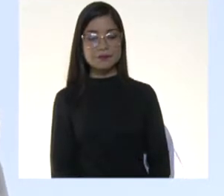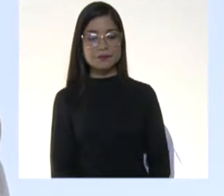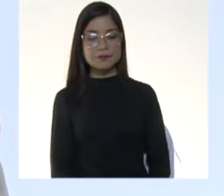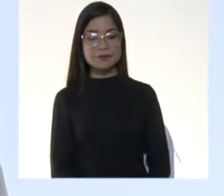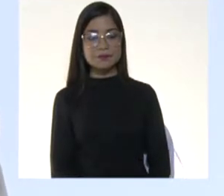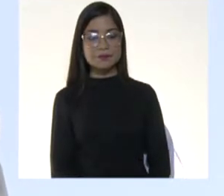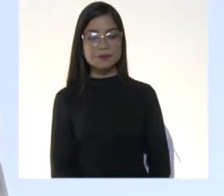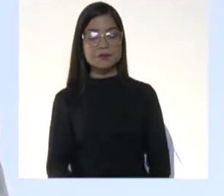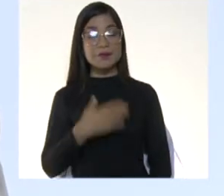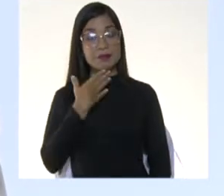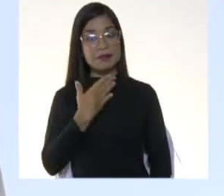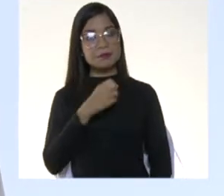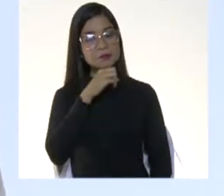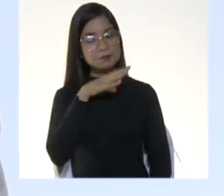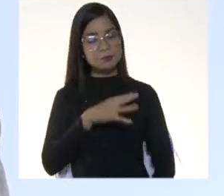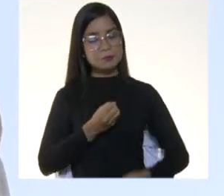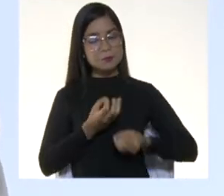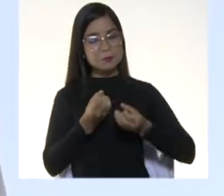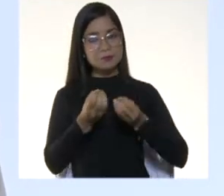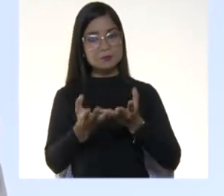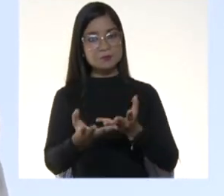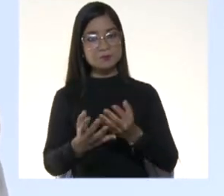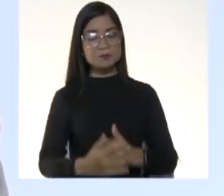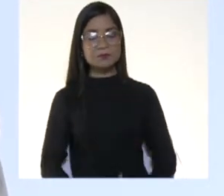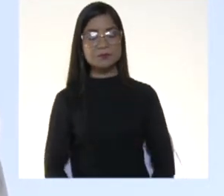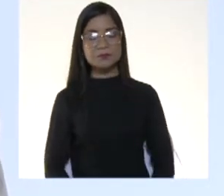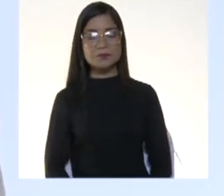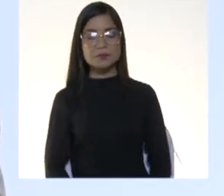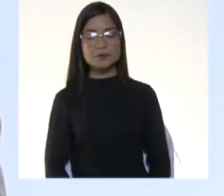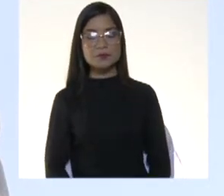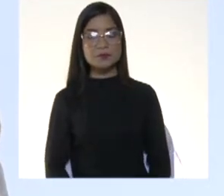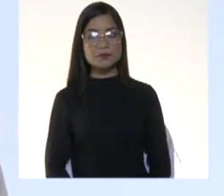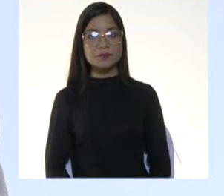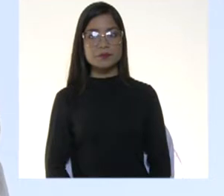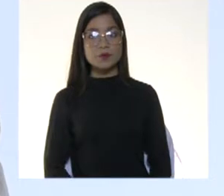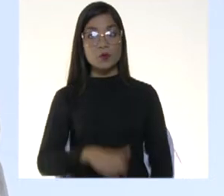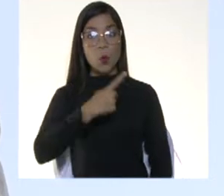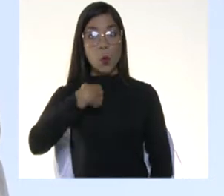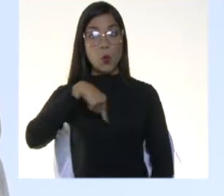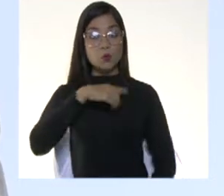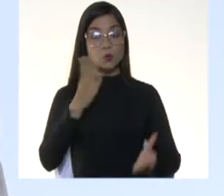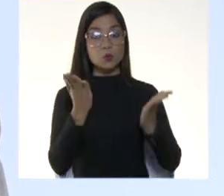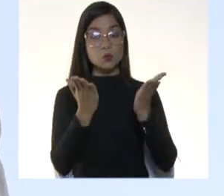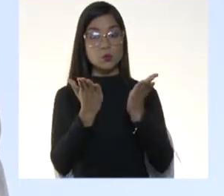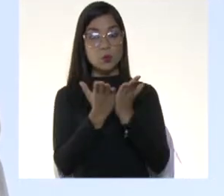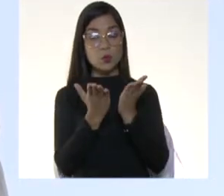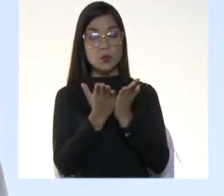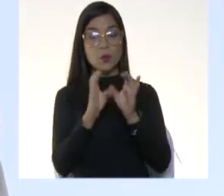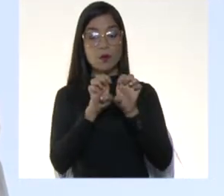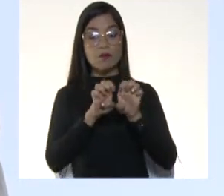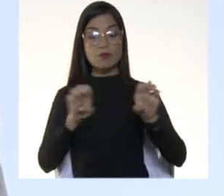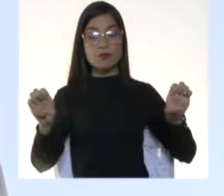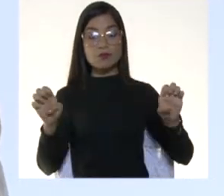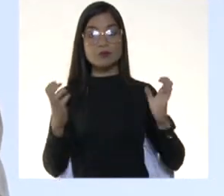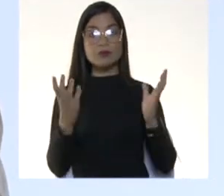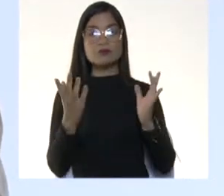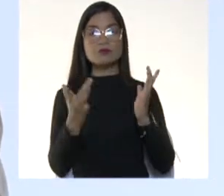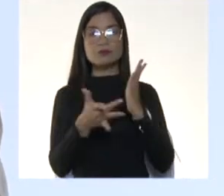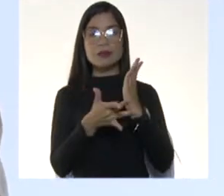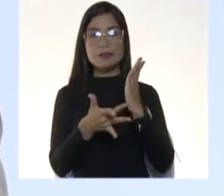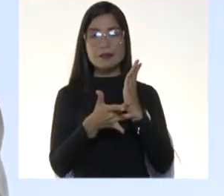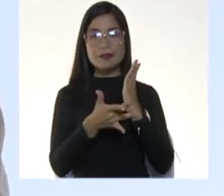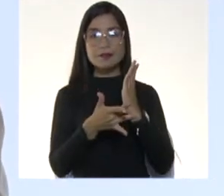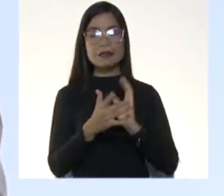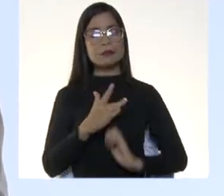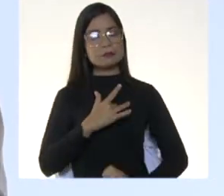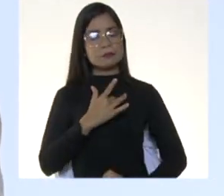por ese pequeño abrebocas. Igual nosotros en educación técnica nos sentimos también